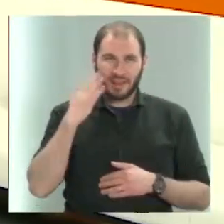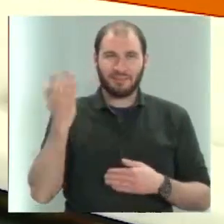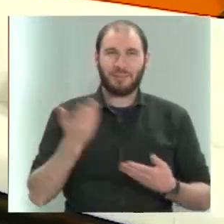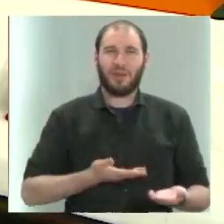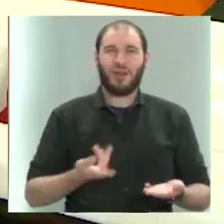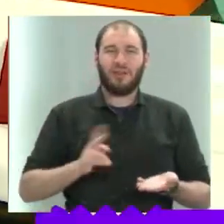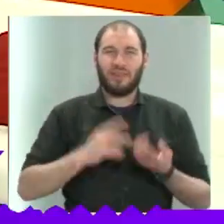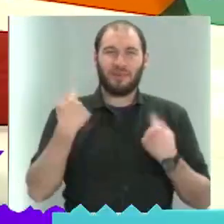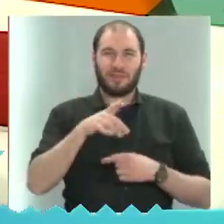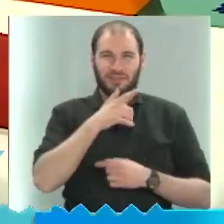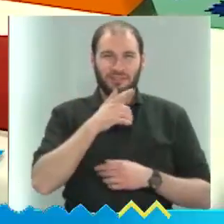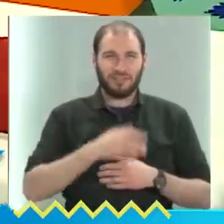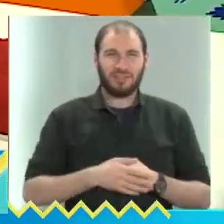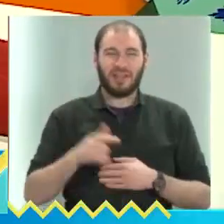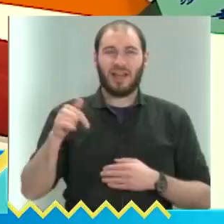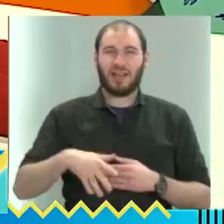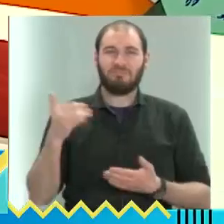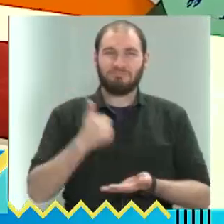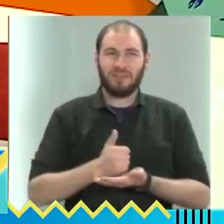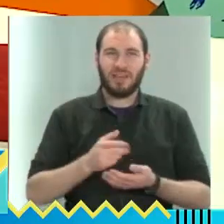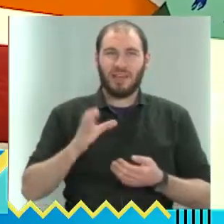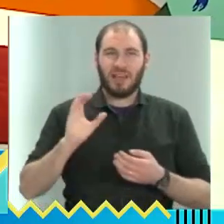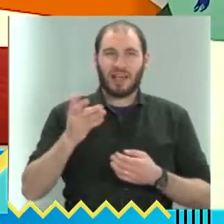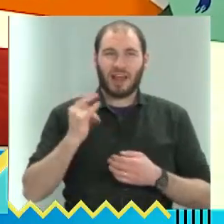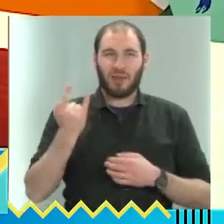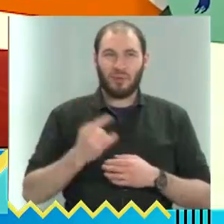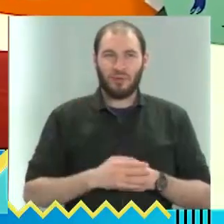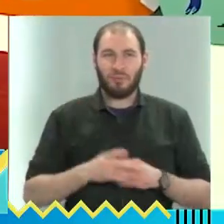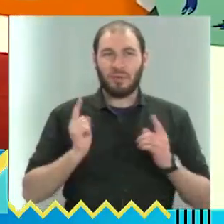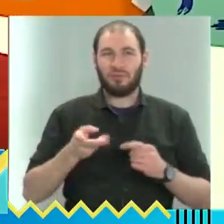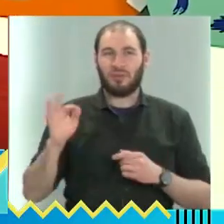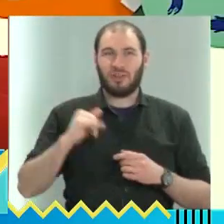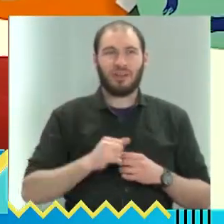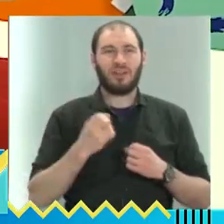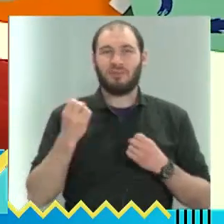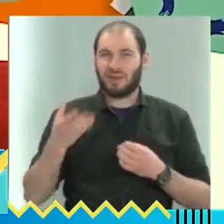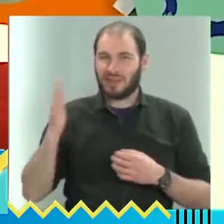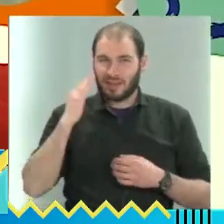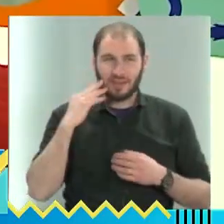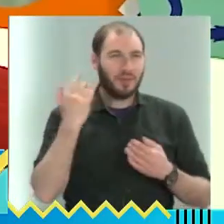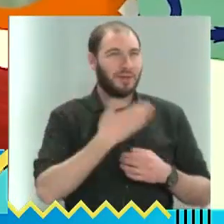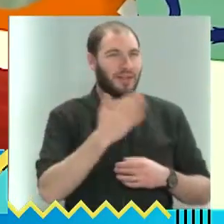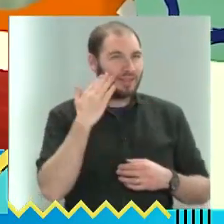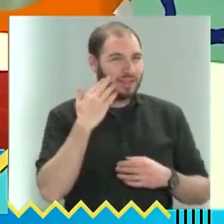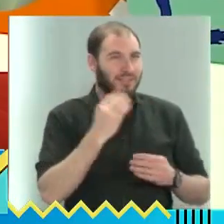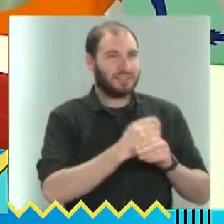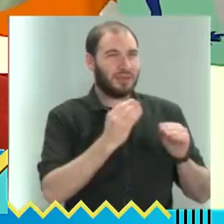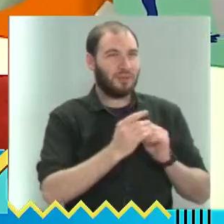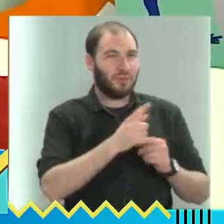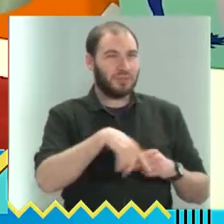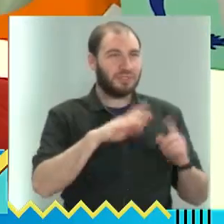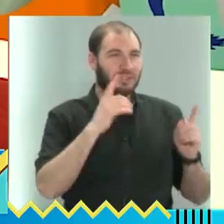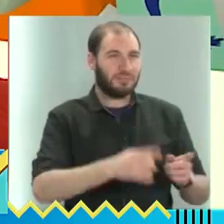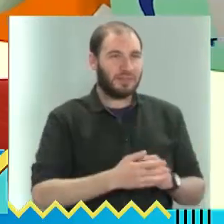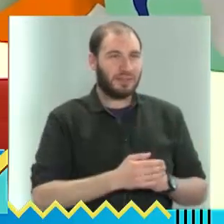tardes, bienvenidos a Distintos Parecidos. Estamos presentes en la pantalla de Señal U como todos los días. Caro, buenas tardes. Buenas tardes, Fer, y los saludamos a ustedes también,